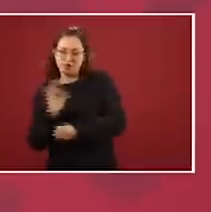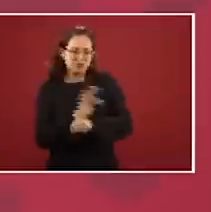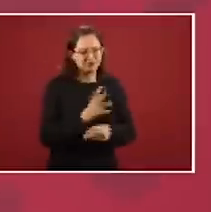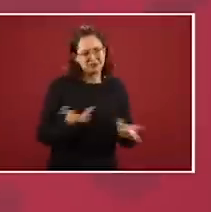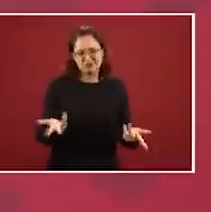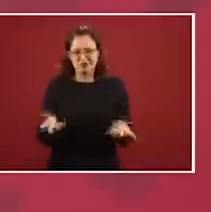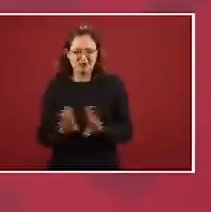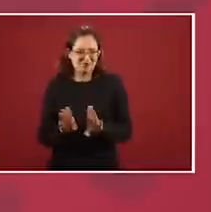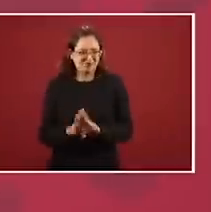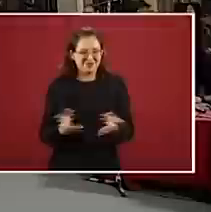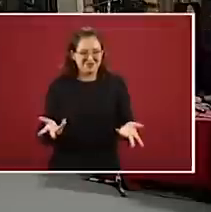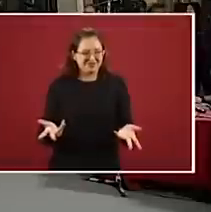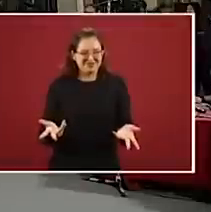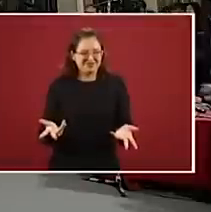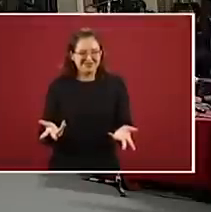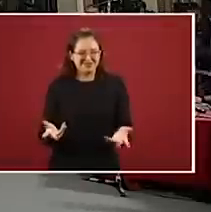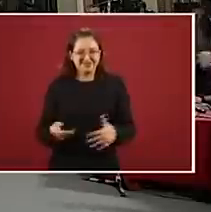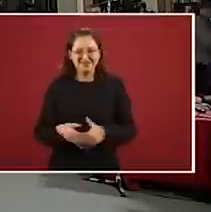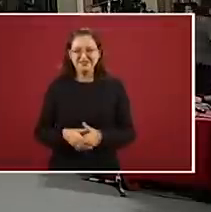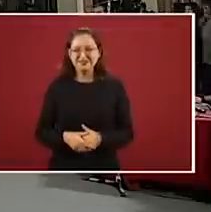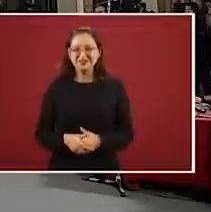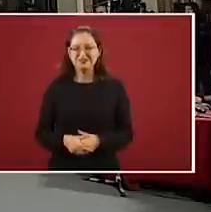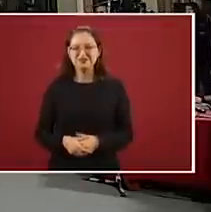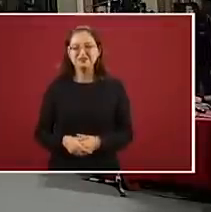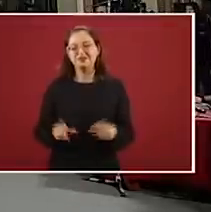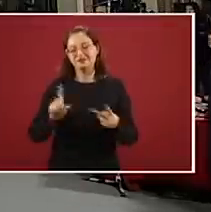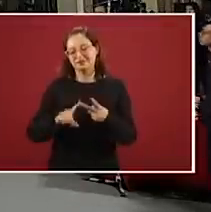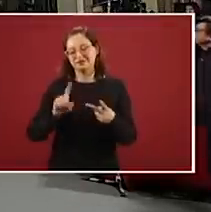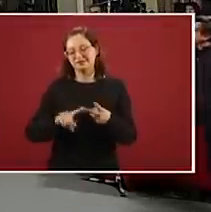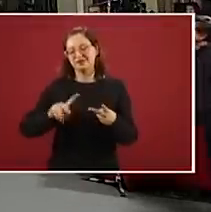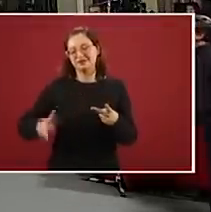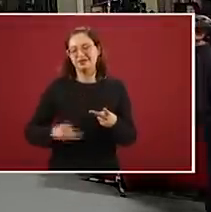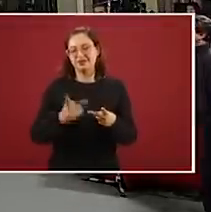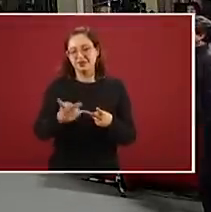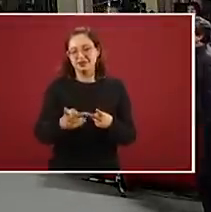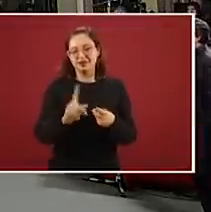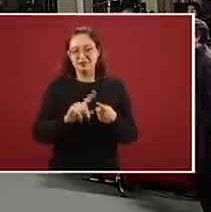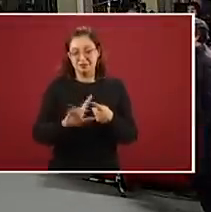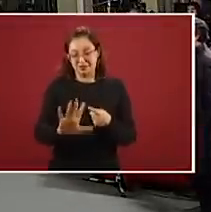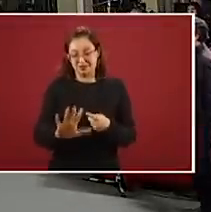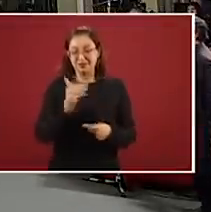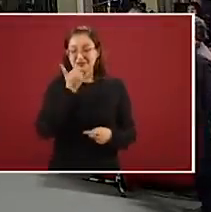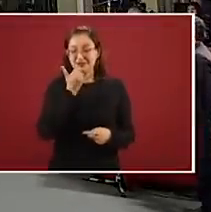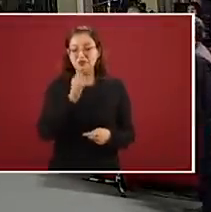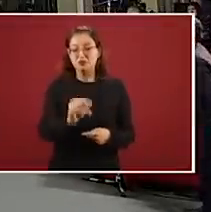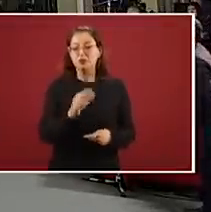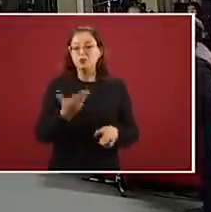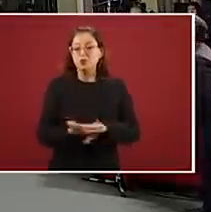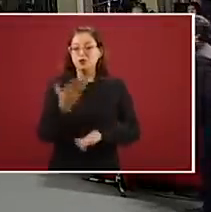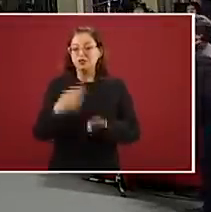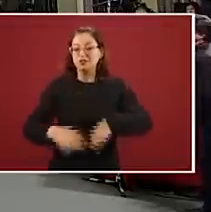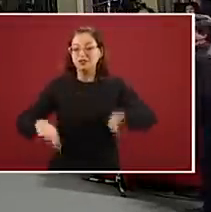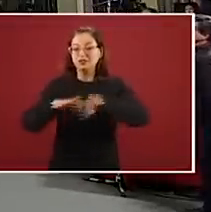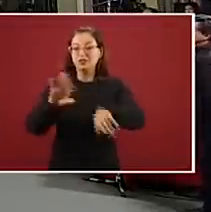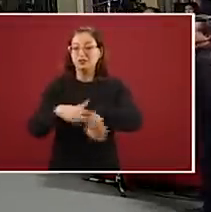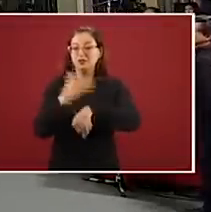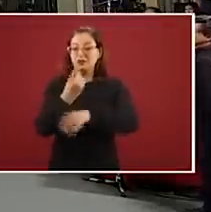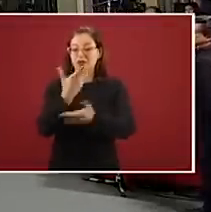Oye, presidente, una segunda pregunta, por favor. Ayer se informaba sobre… Es muy interesante todo esto, porque son los